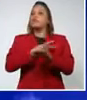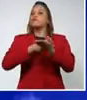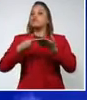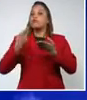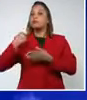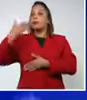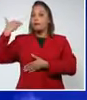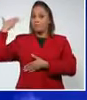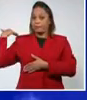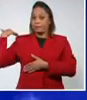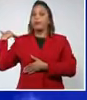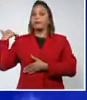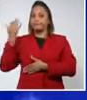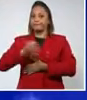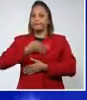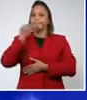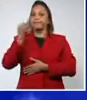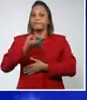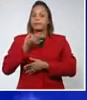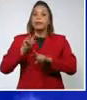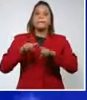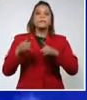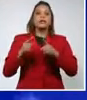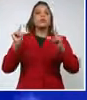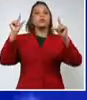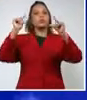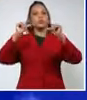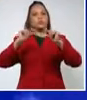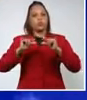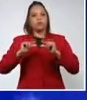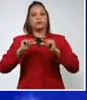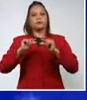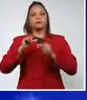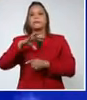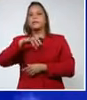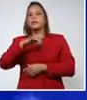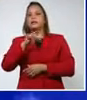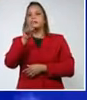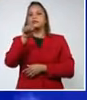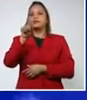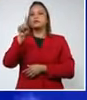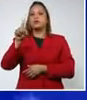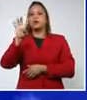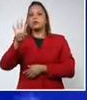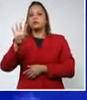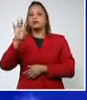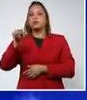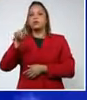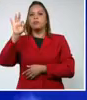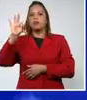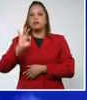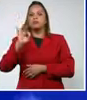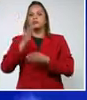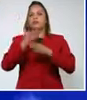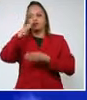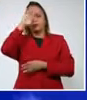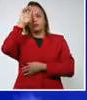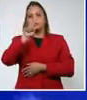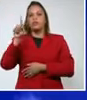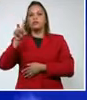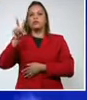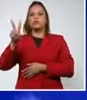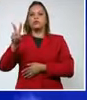días, sin embargo, la disminuye. Pinar a 114,8, Santiago a